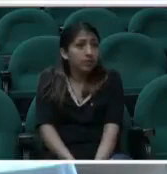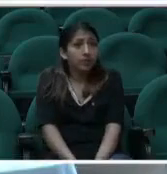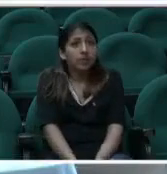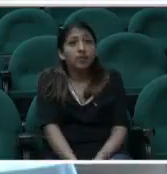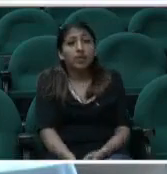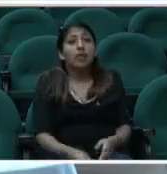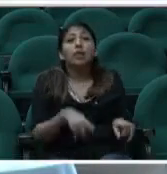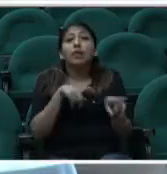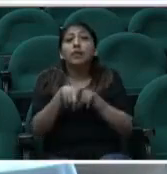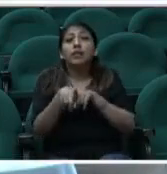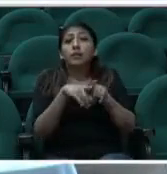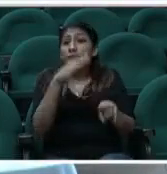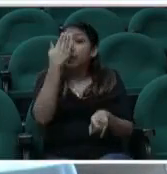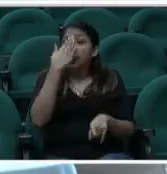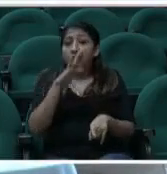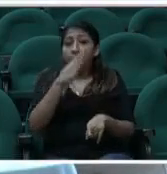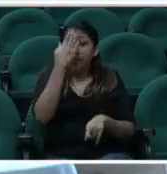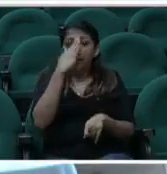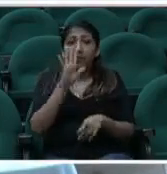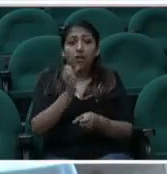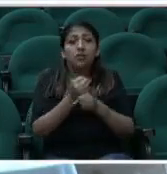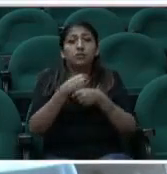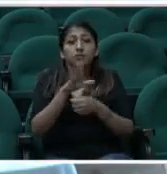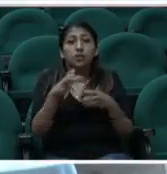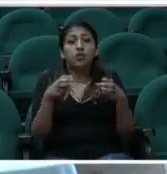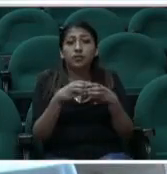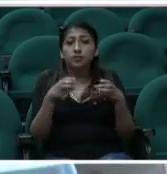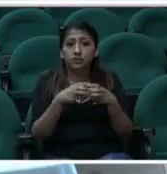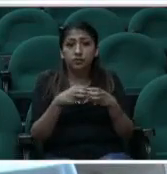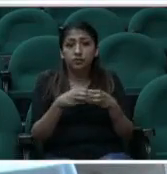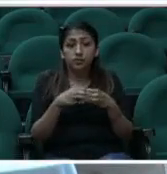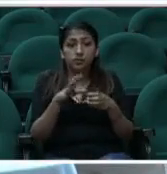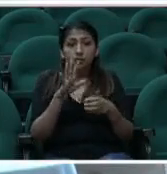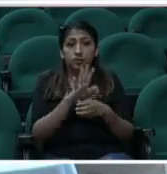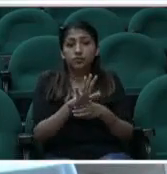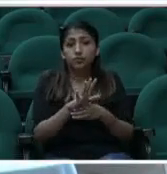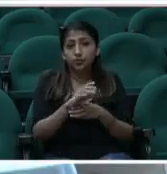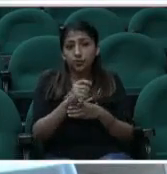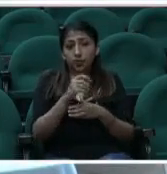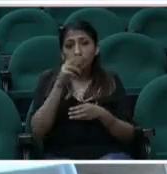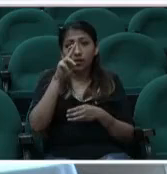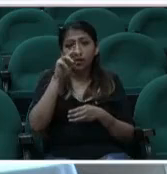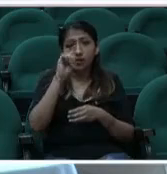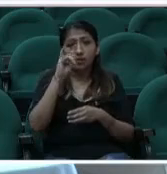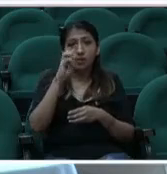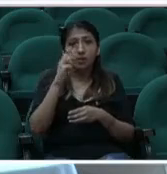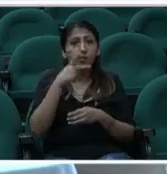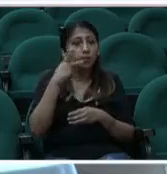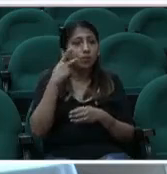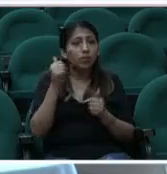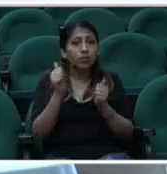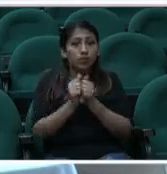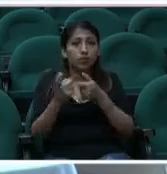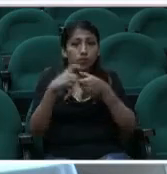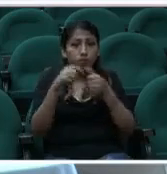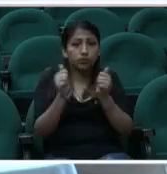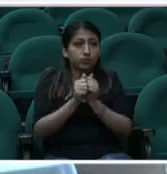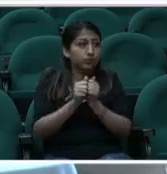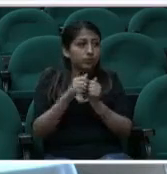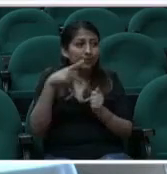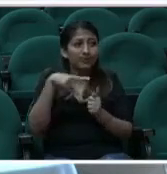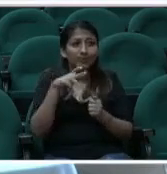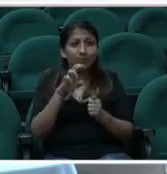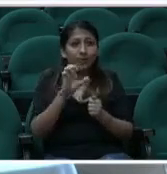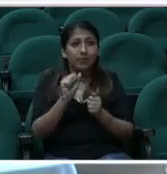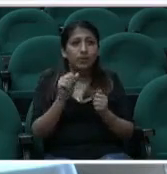el debate frente a frente organizado por la asociación de comunicadores rima y puños en convenio con premier televisión y también con el